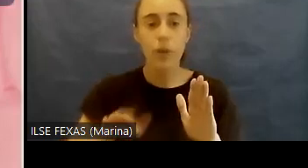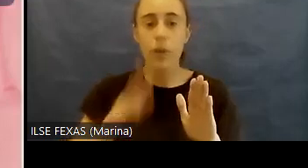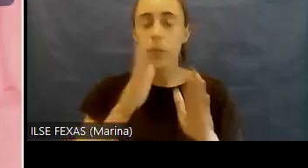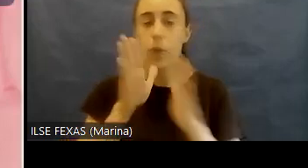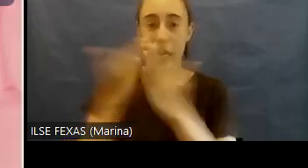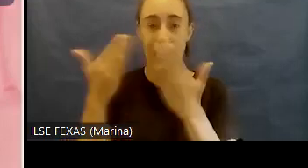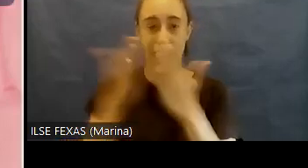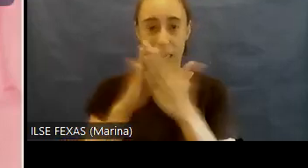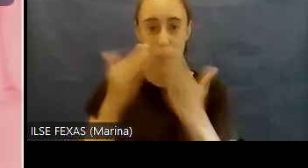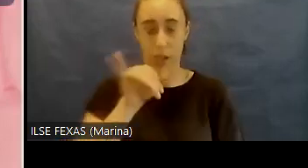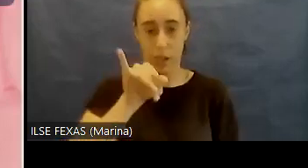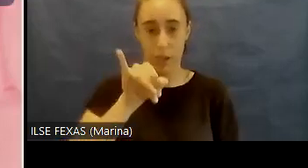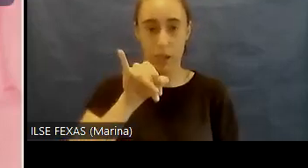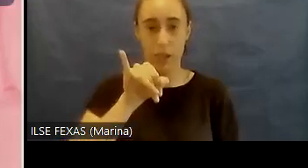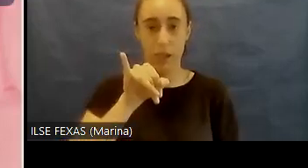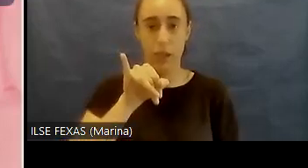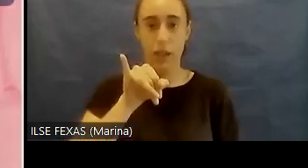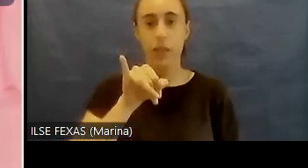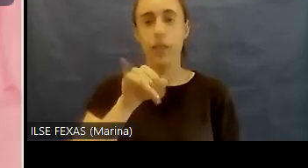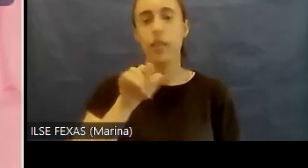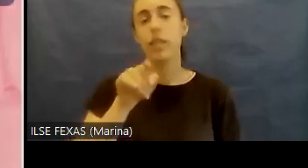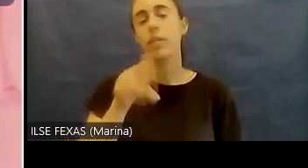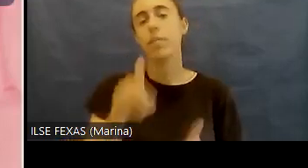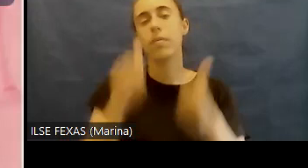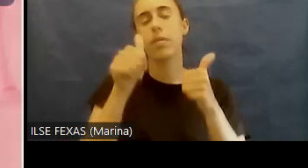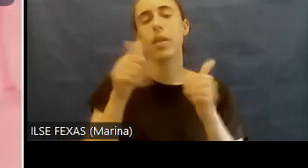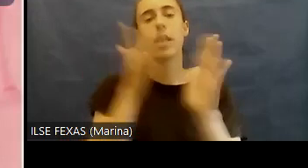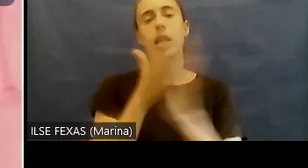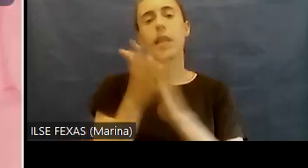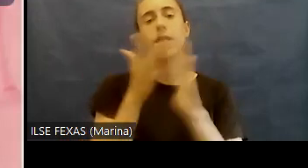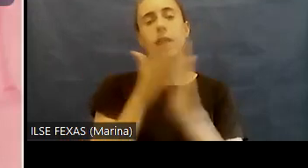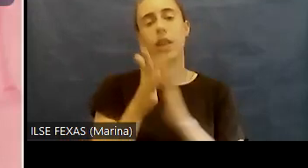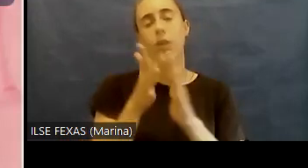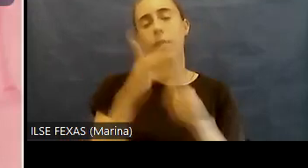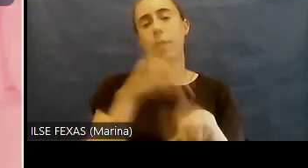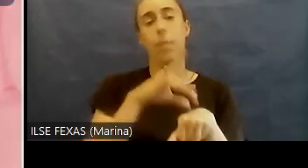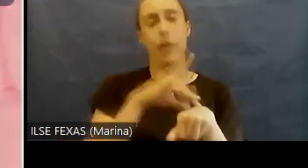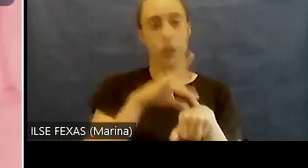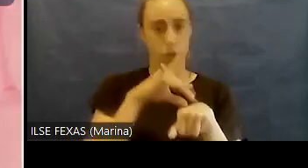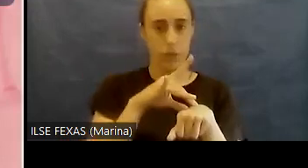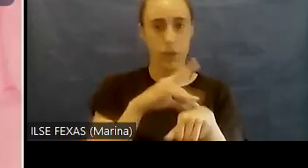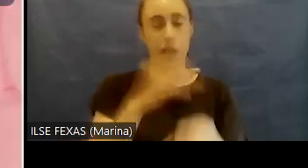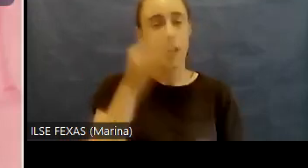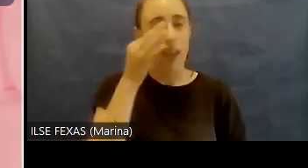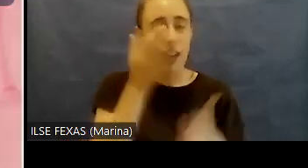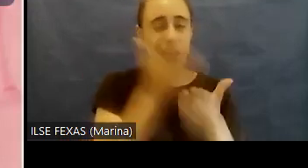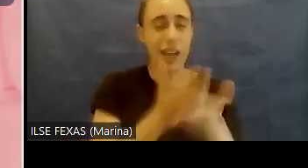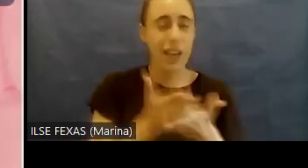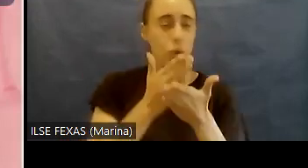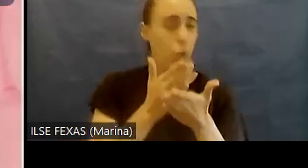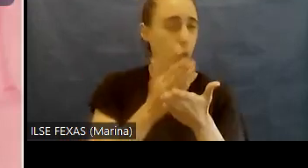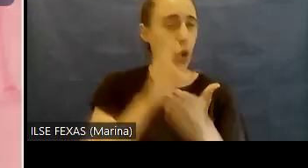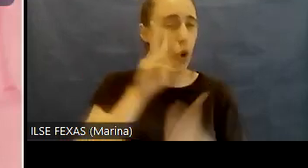es más una definición de patología. En realidad no es un estudio, el último que veis aquí no